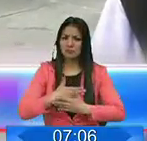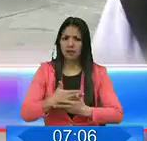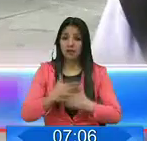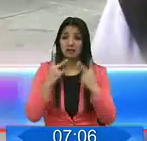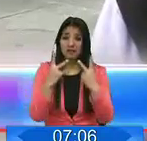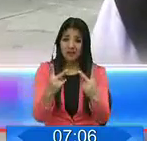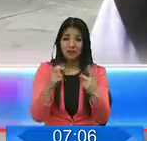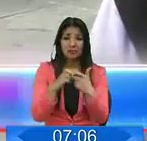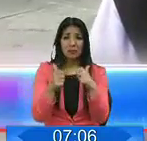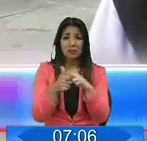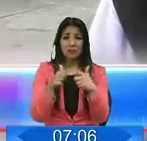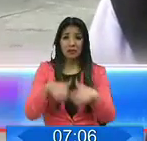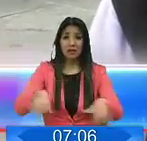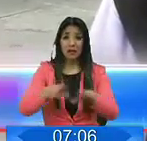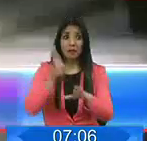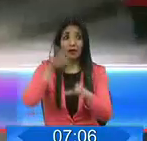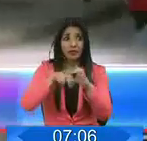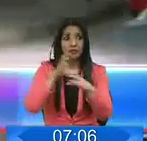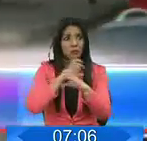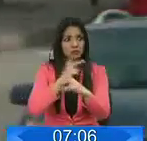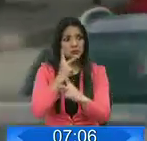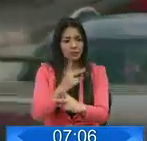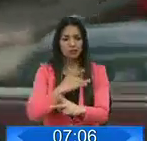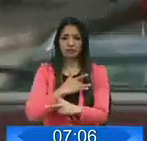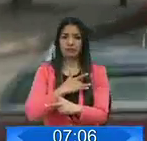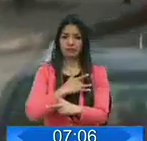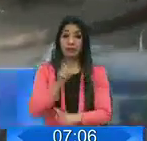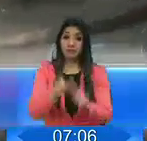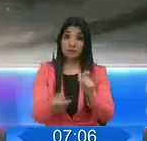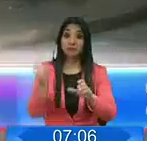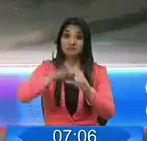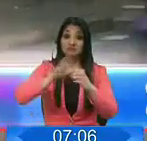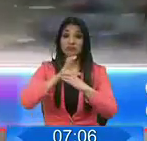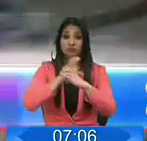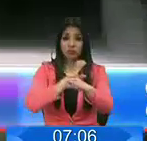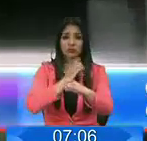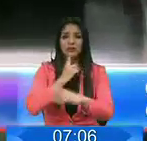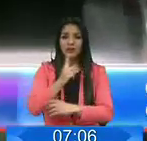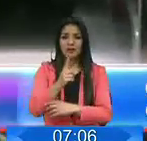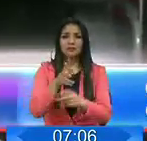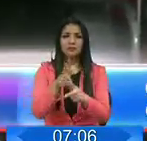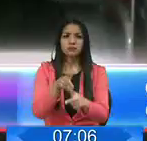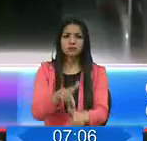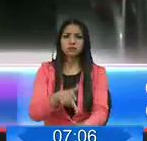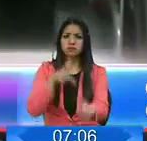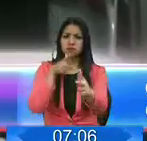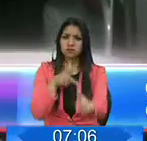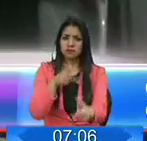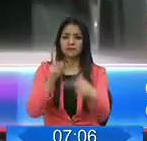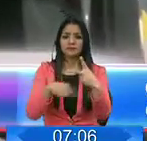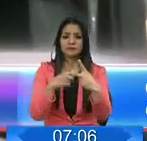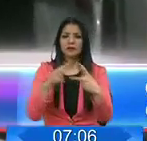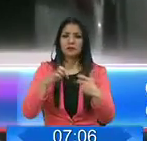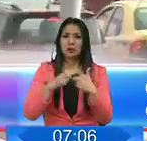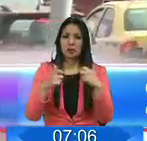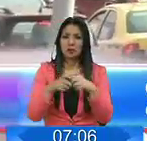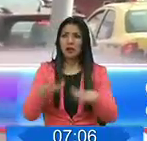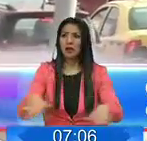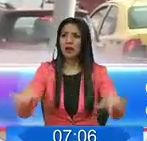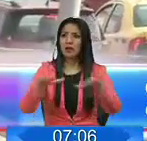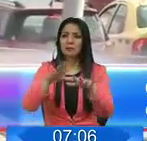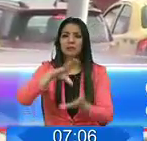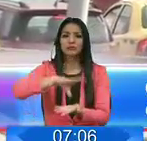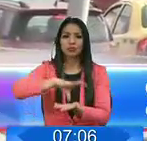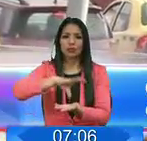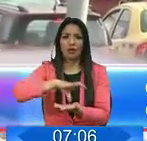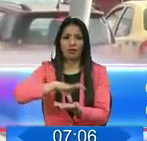en el medio del transporte. La percepción de quienes ocupan este transporte es que la congestión vehicular sumado a los problemas de infraestructura de la ciudad ocasionan